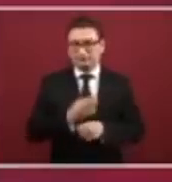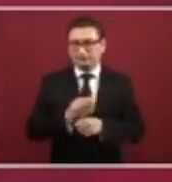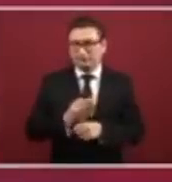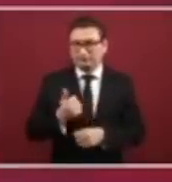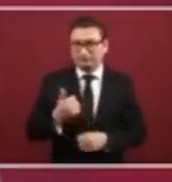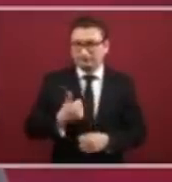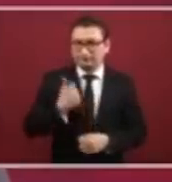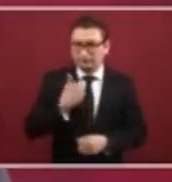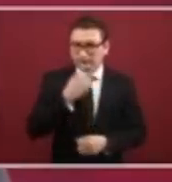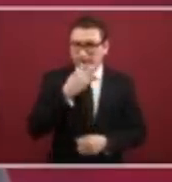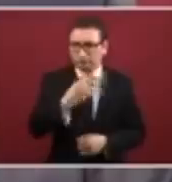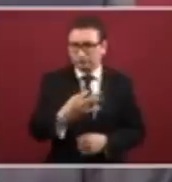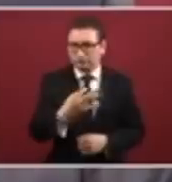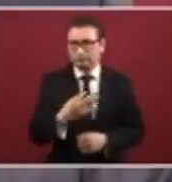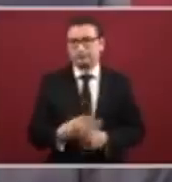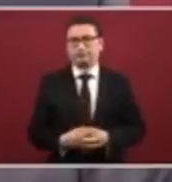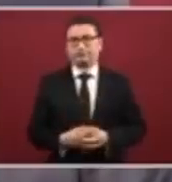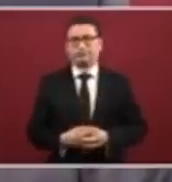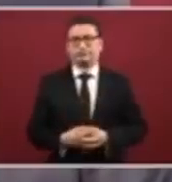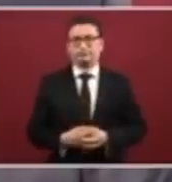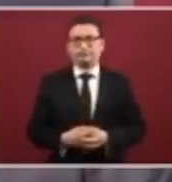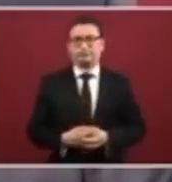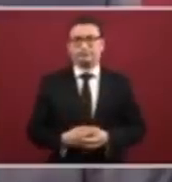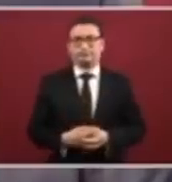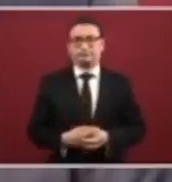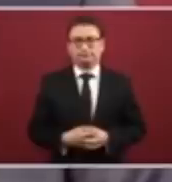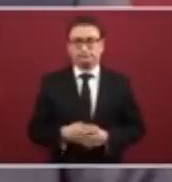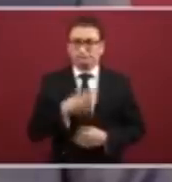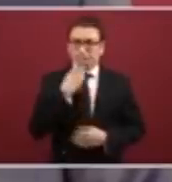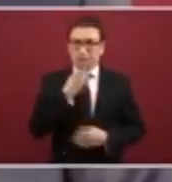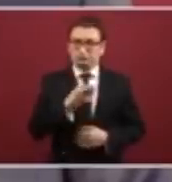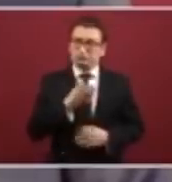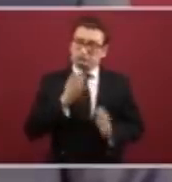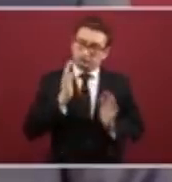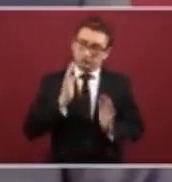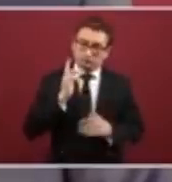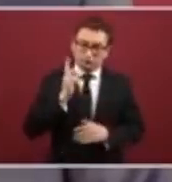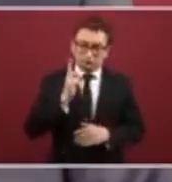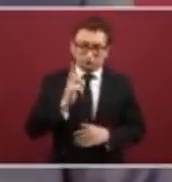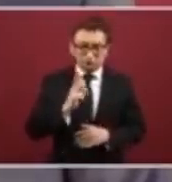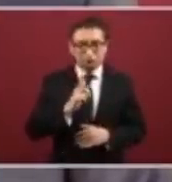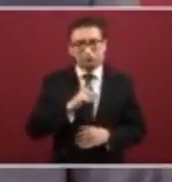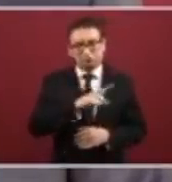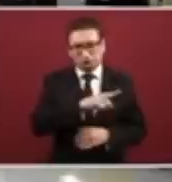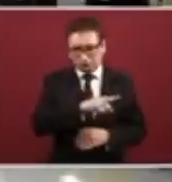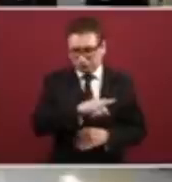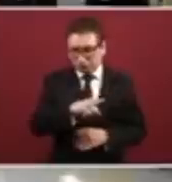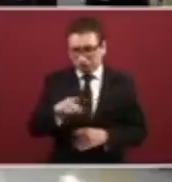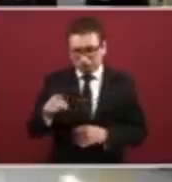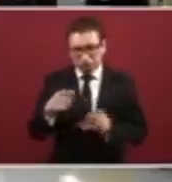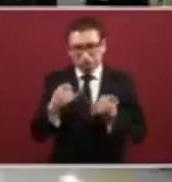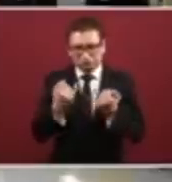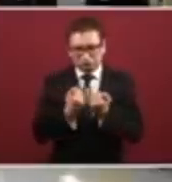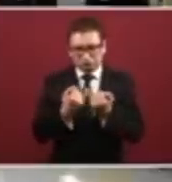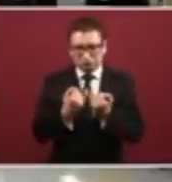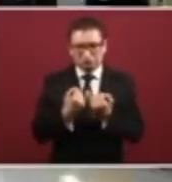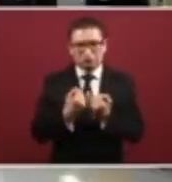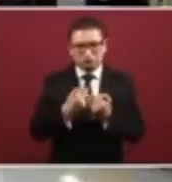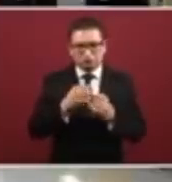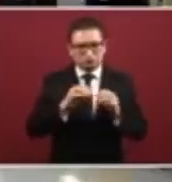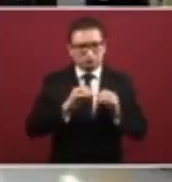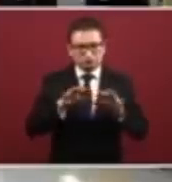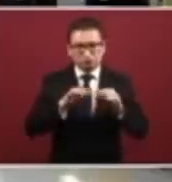para decirlo, y ojalá y ustedes lo puedan